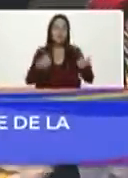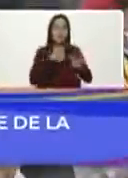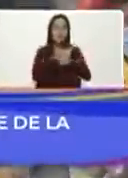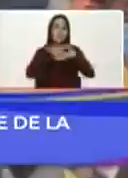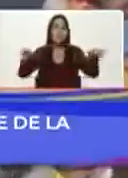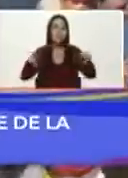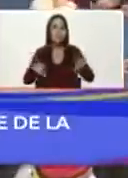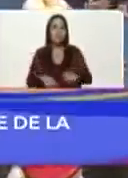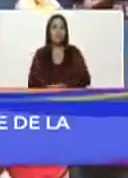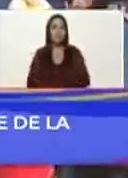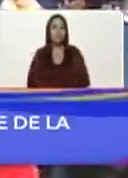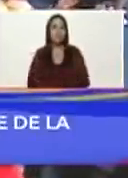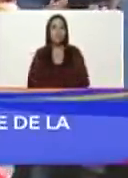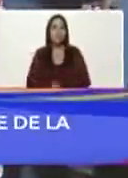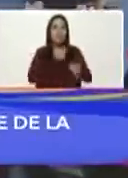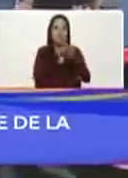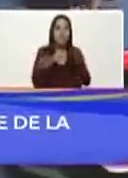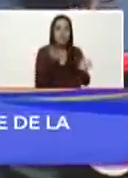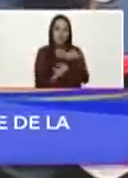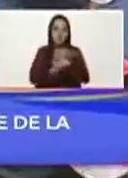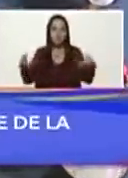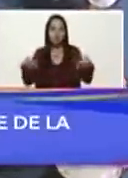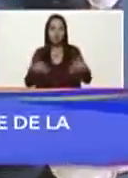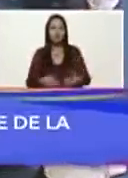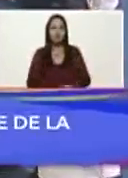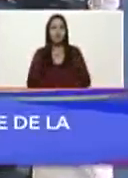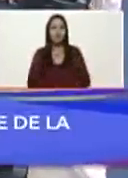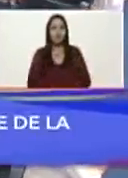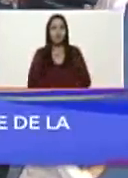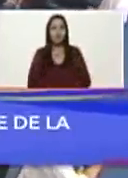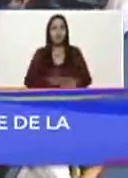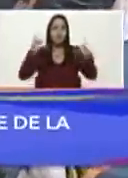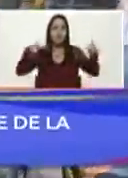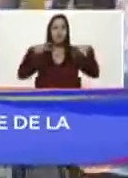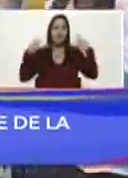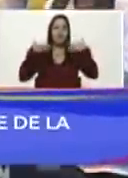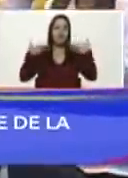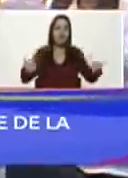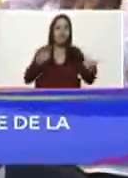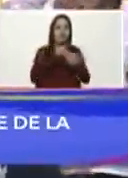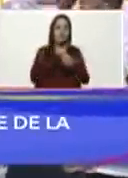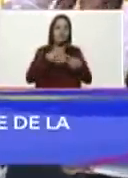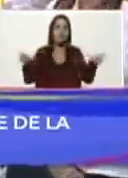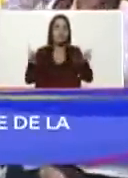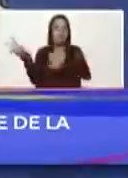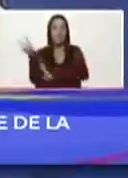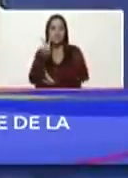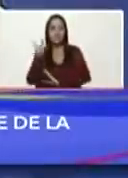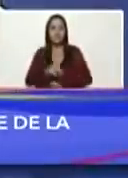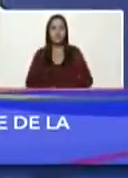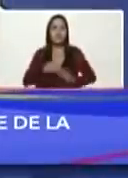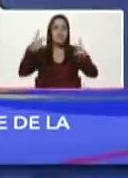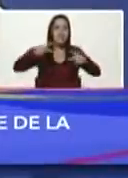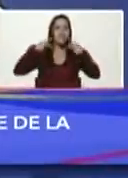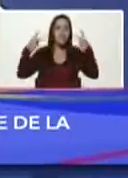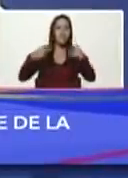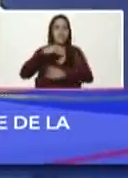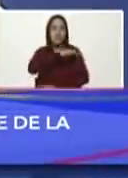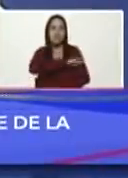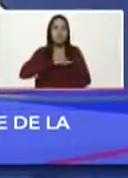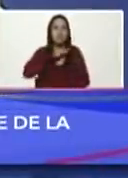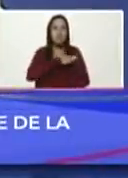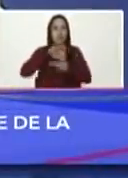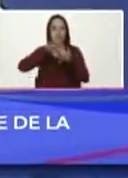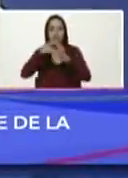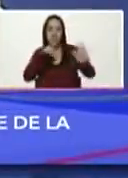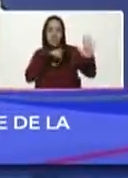público, gratuito y de calidad. ¡Que viva la salud pública venezolana! ¡Que viva la misión